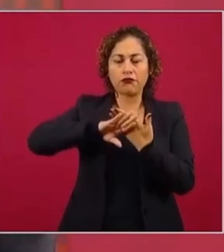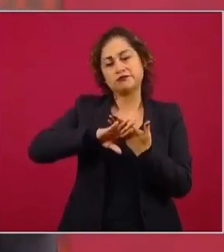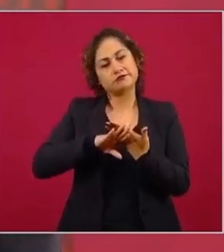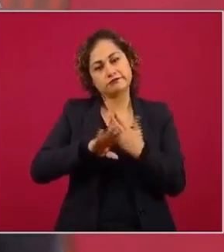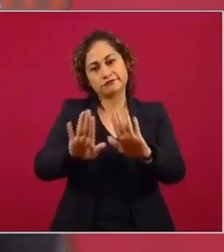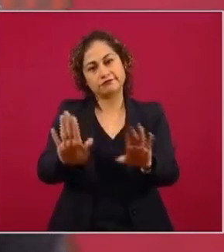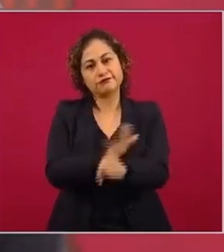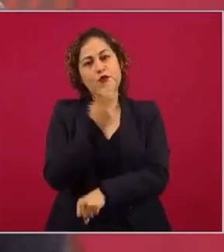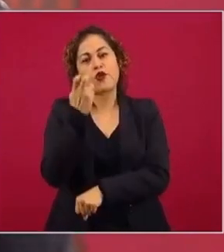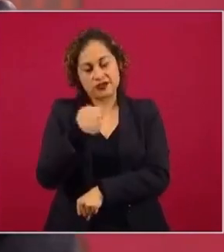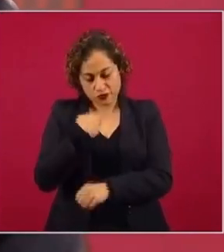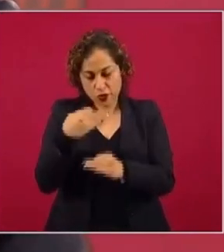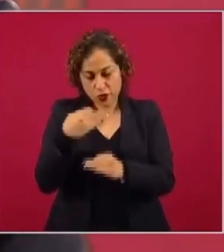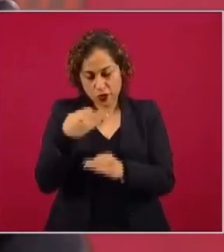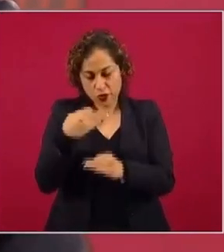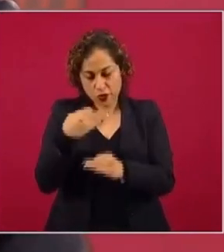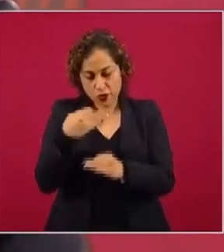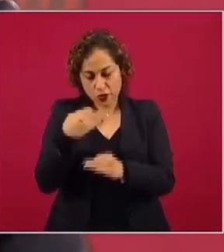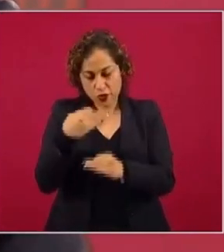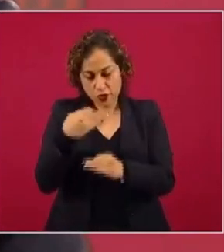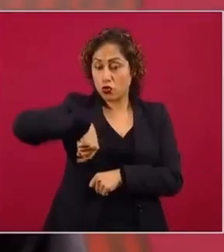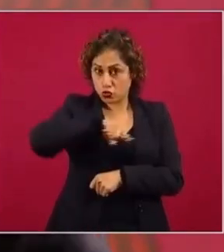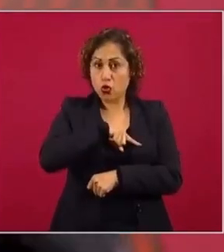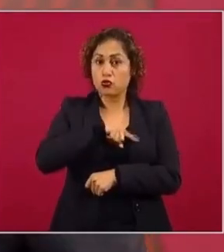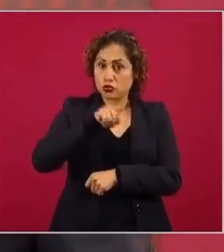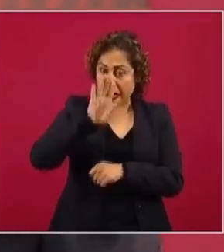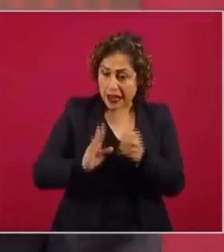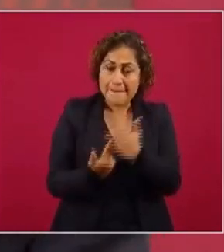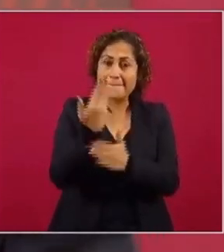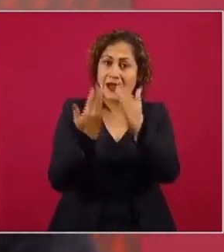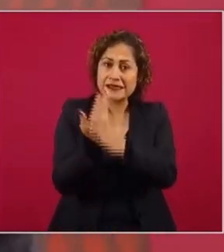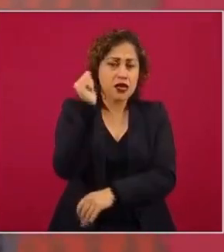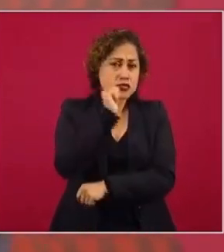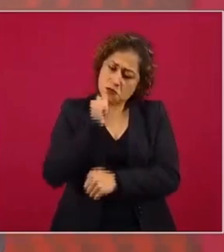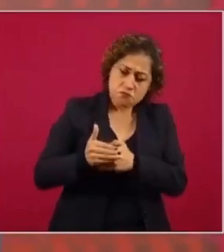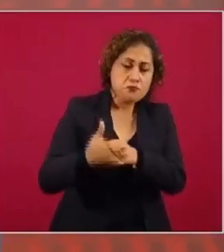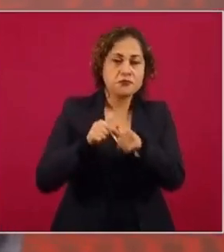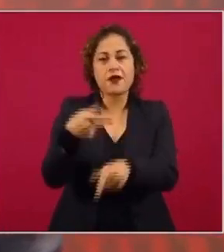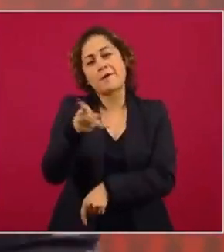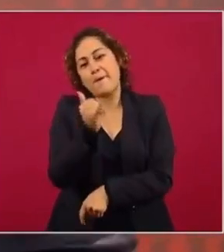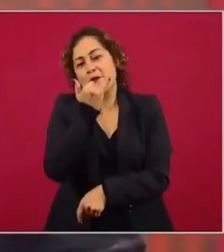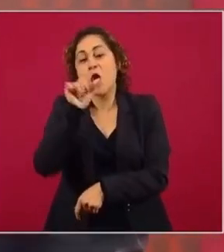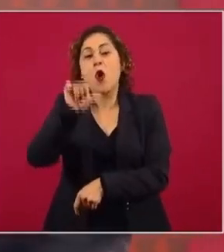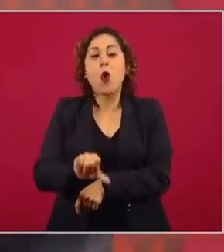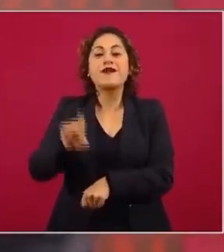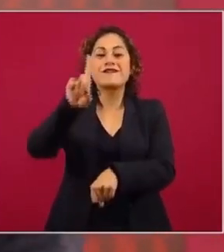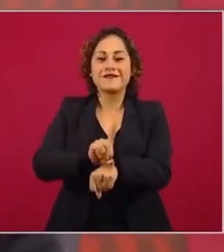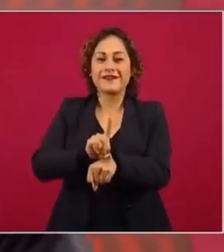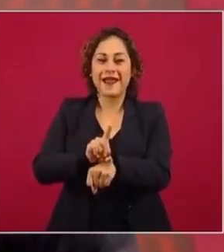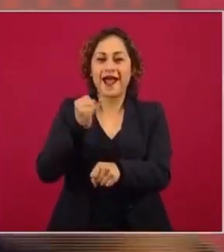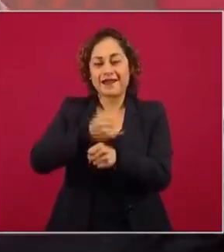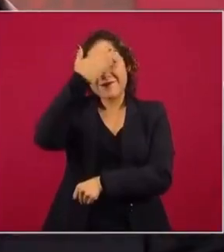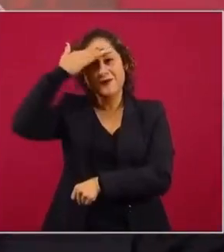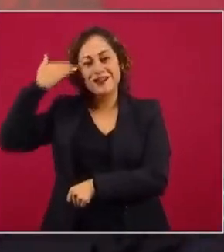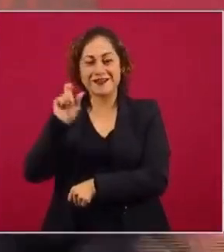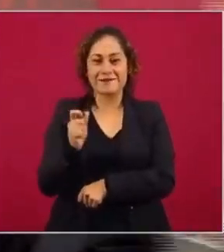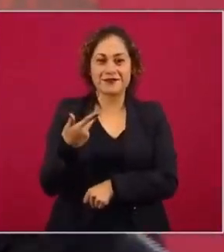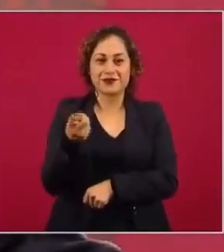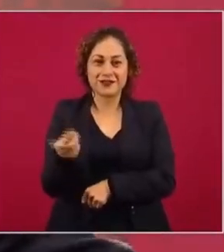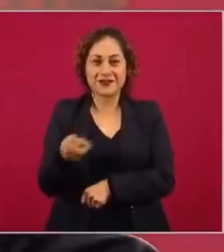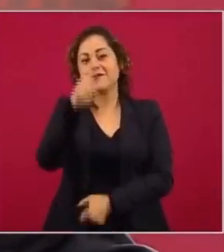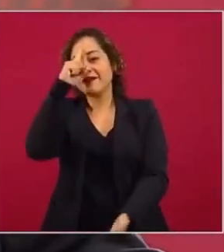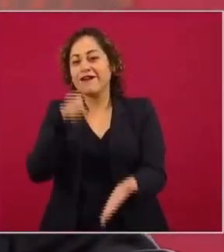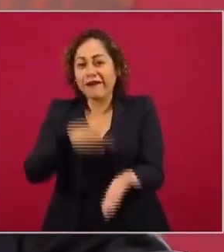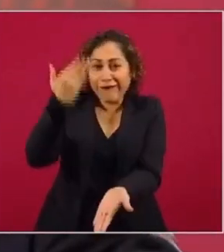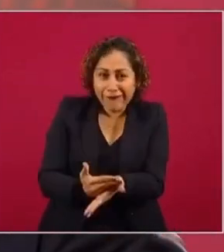Por eso ya de una vez les digo que sí vamos a seguir teniendo las mañaneras, nada más que hoy es 28. Entonces es el día de los santos inocentes. ¿Cómo creen que no vamos a tener